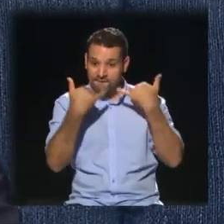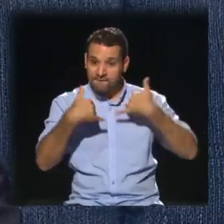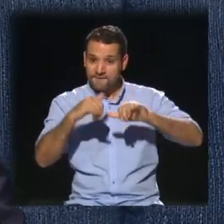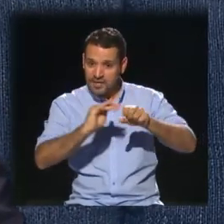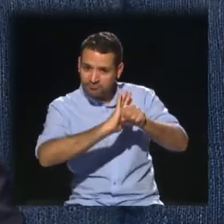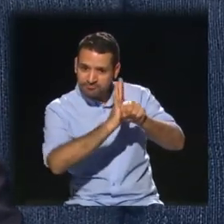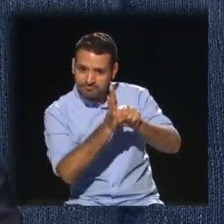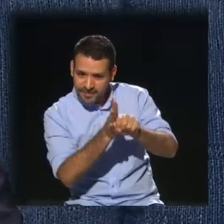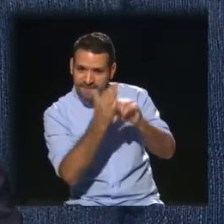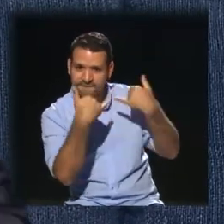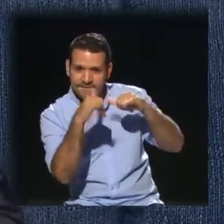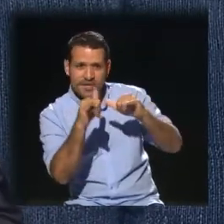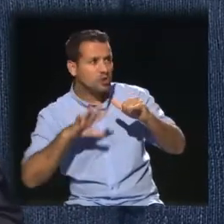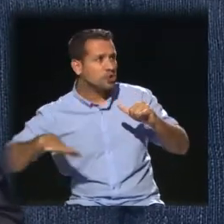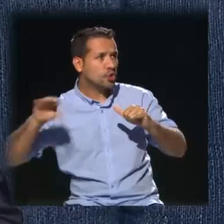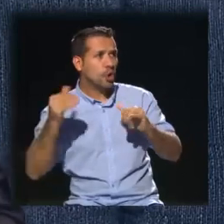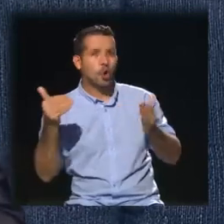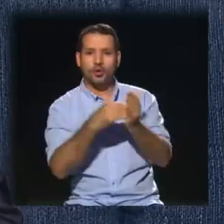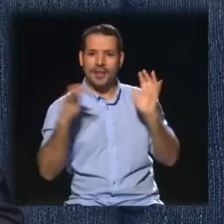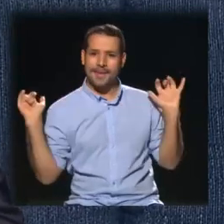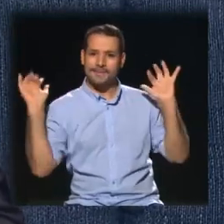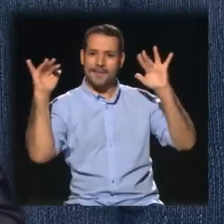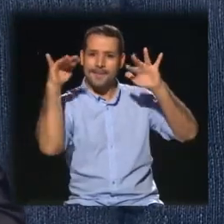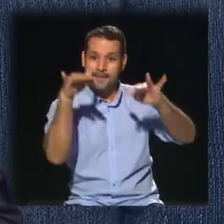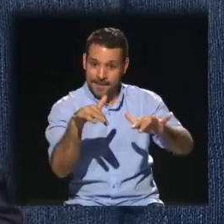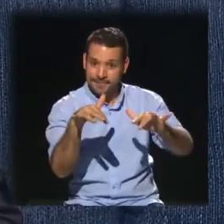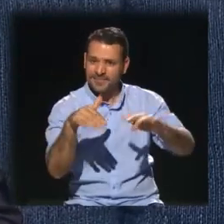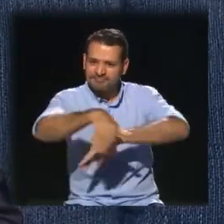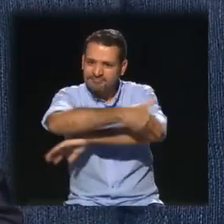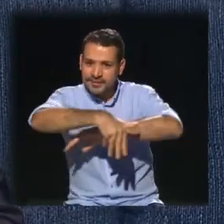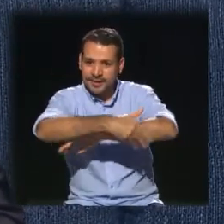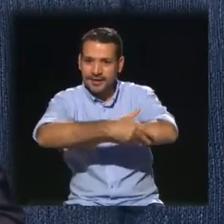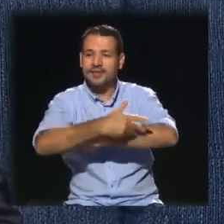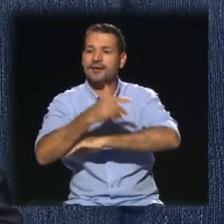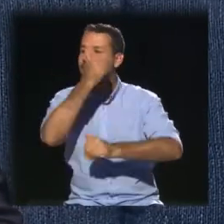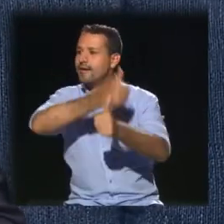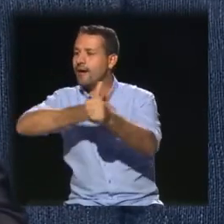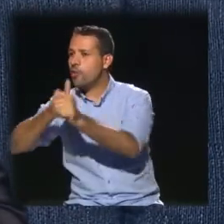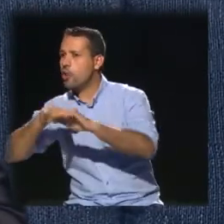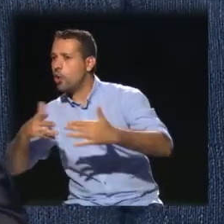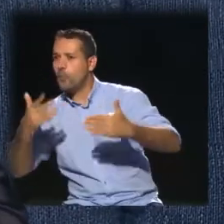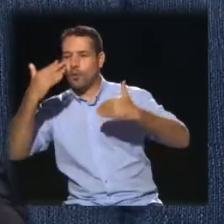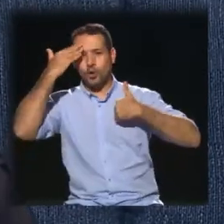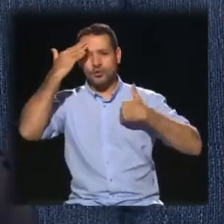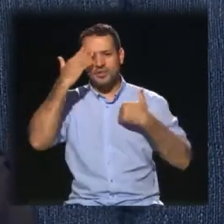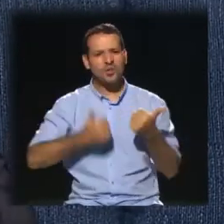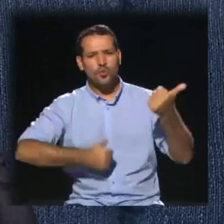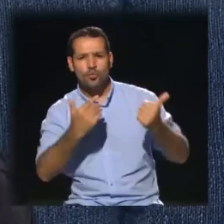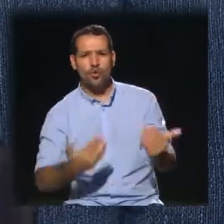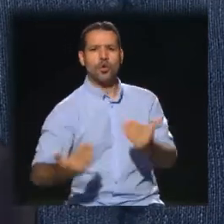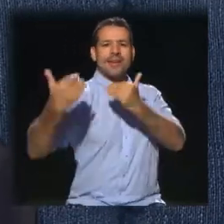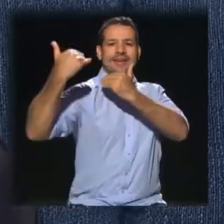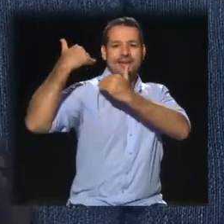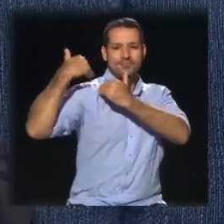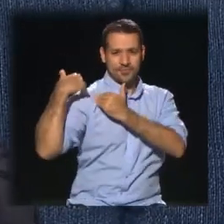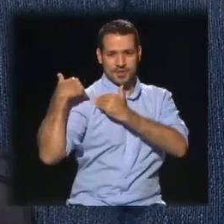situación. Hay que formar estudiantes críticos, pero también conscientes de la responsabilidad de su libertad